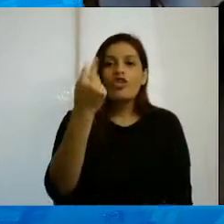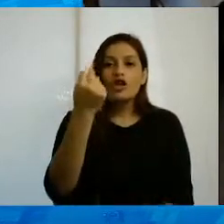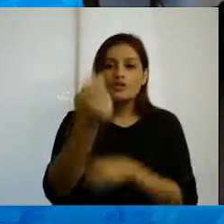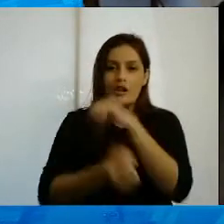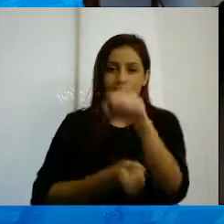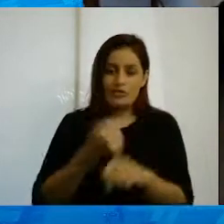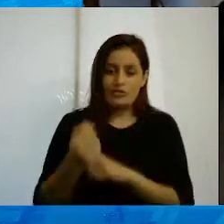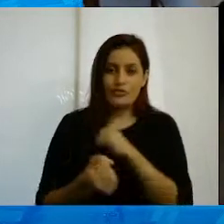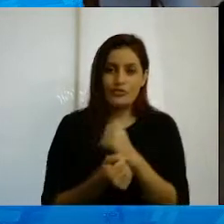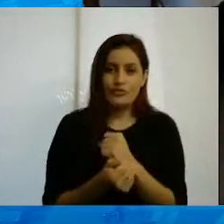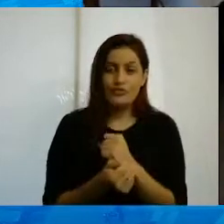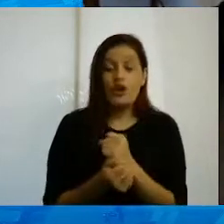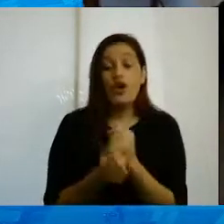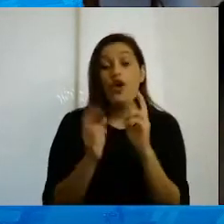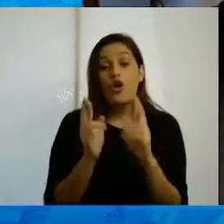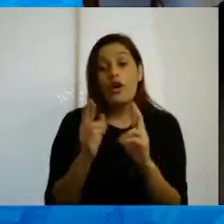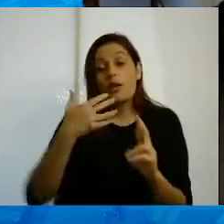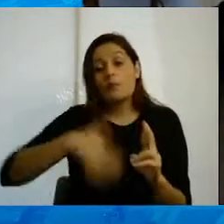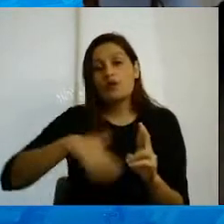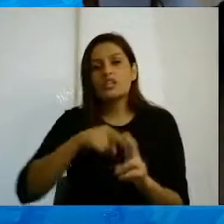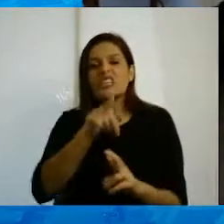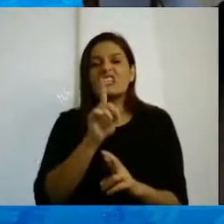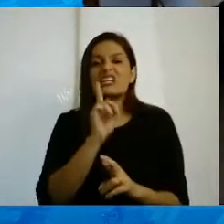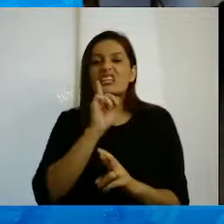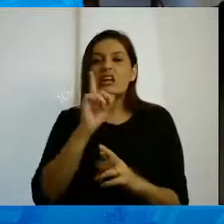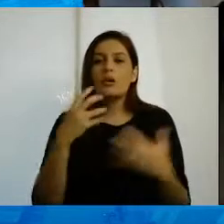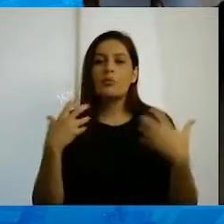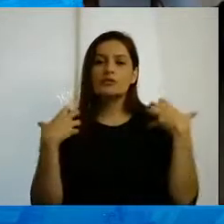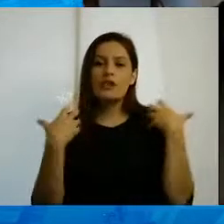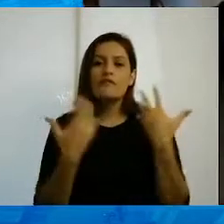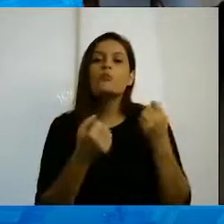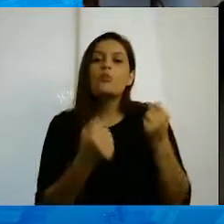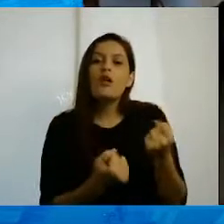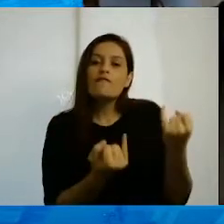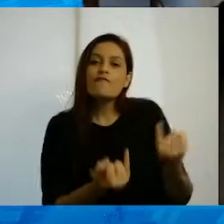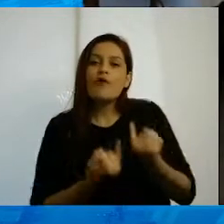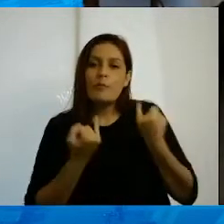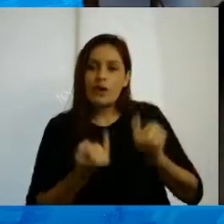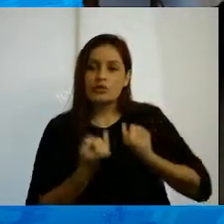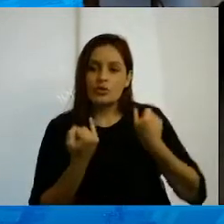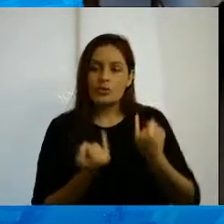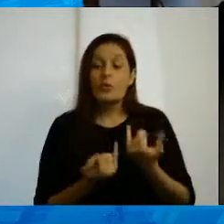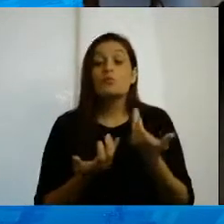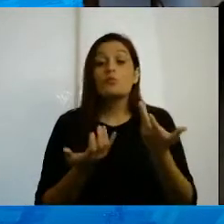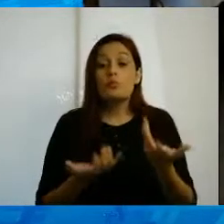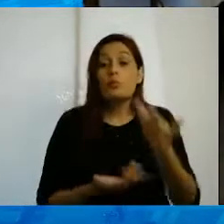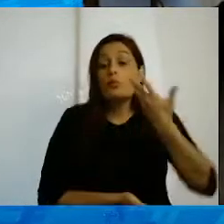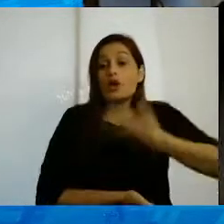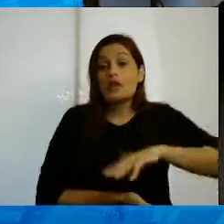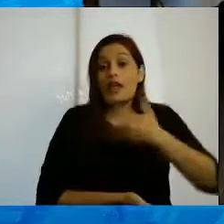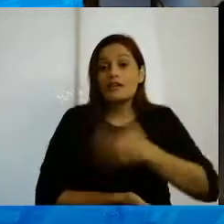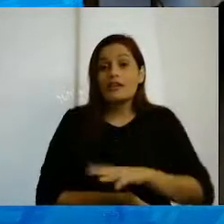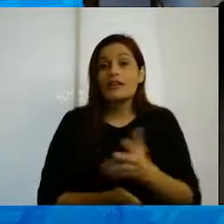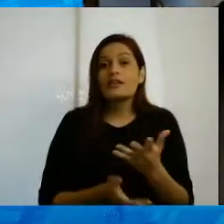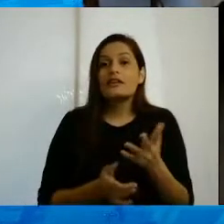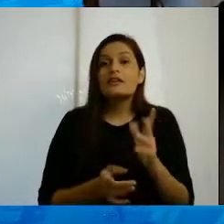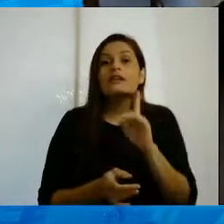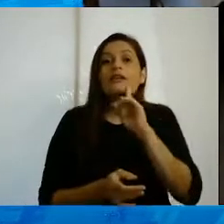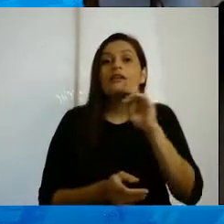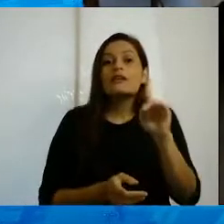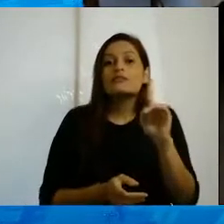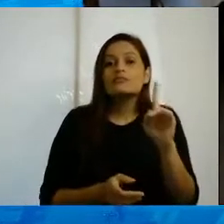que a quien tenga usted encargado del tema nos informe. Por eso también es importante que esté la delegada, porque ella puede hacer